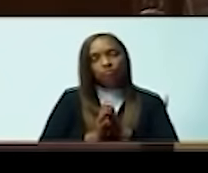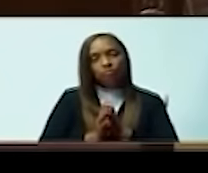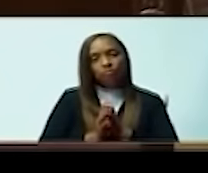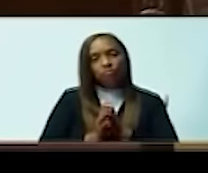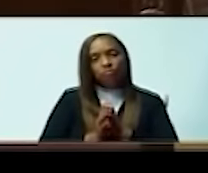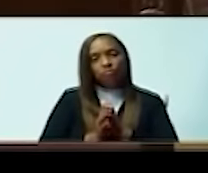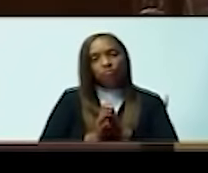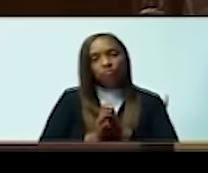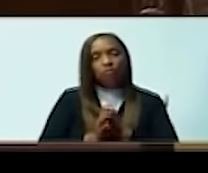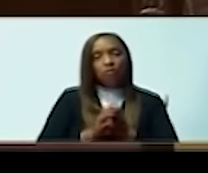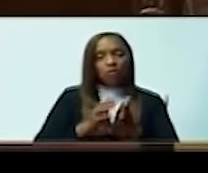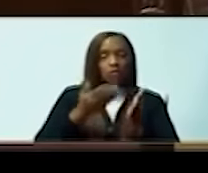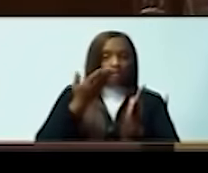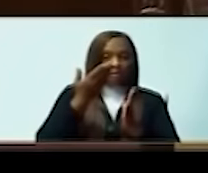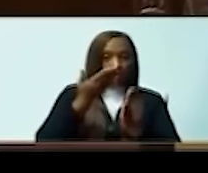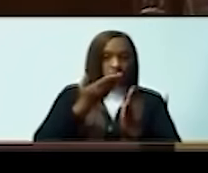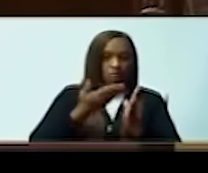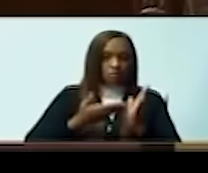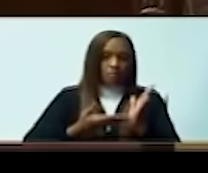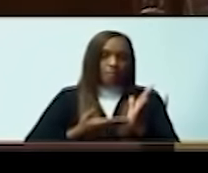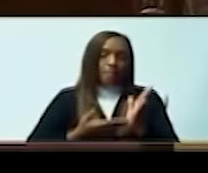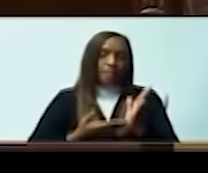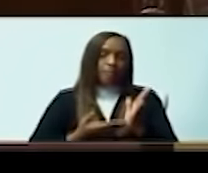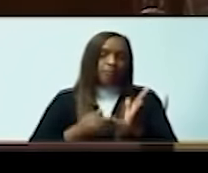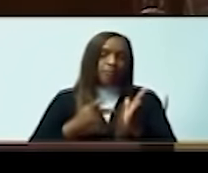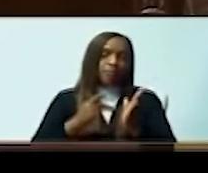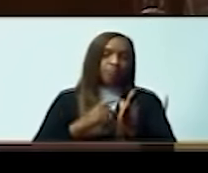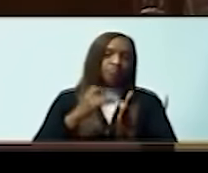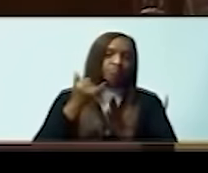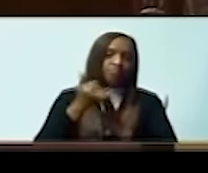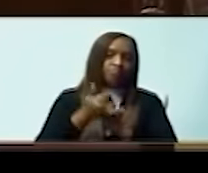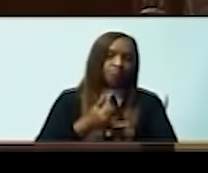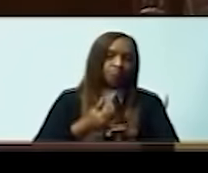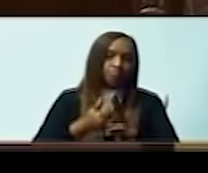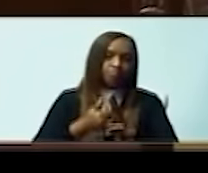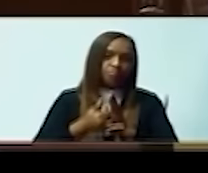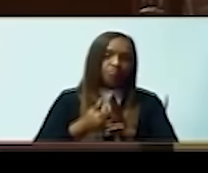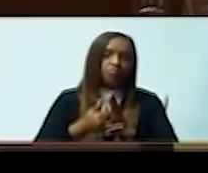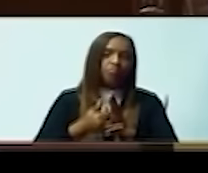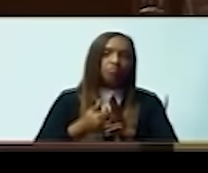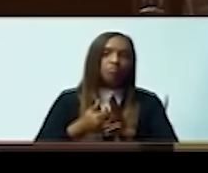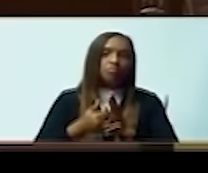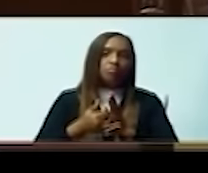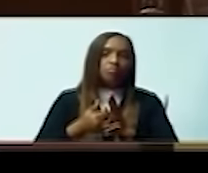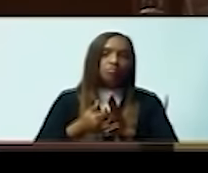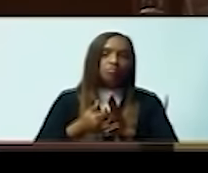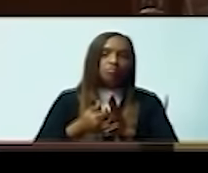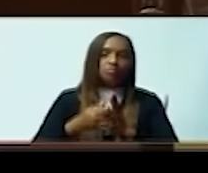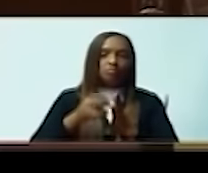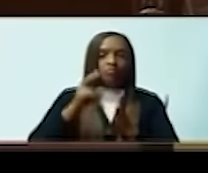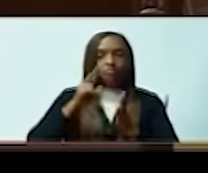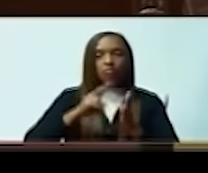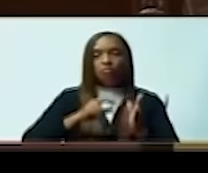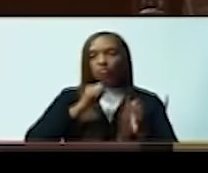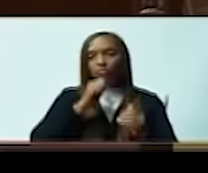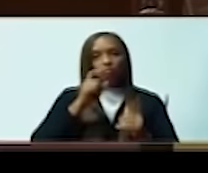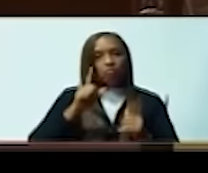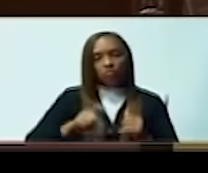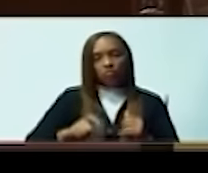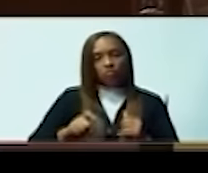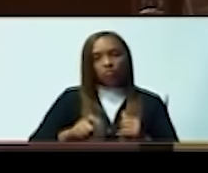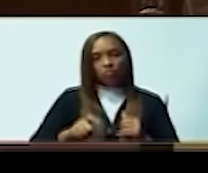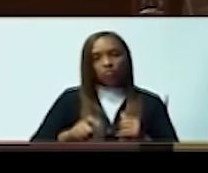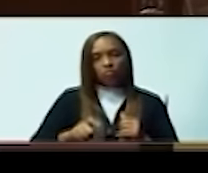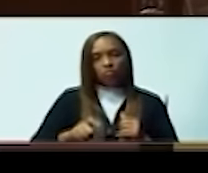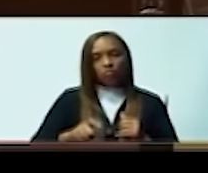proyecto lo liberemos de lectura y como vamos a traer de nuevo, si lo acordamos así,